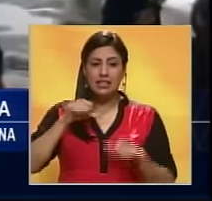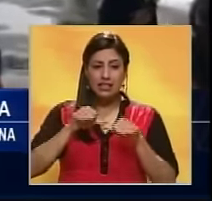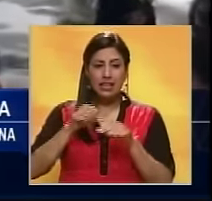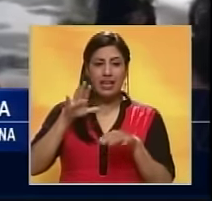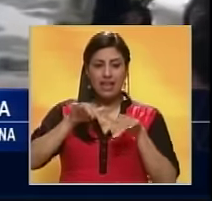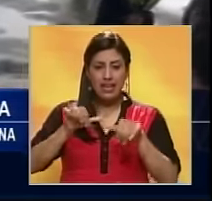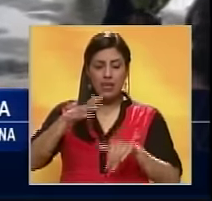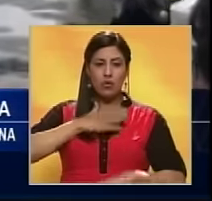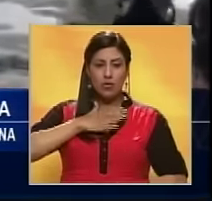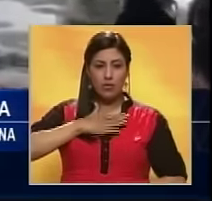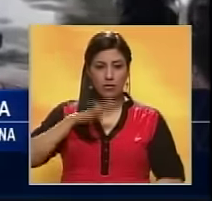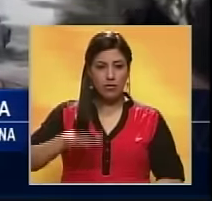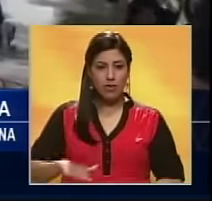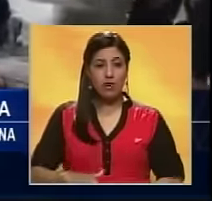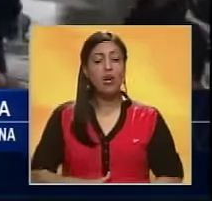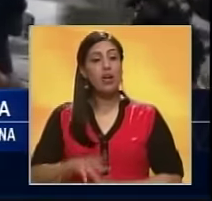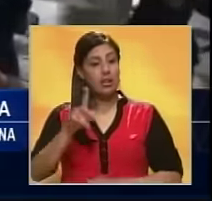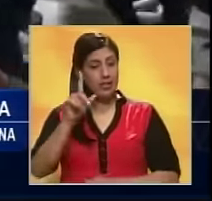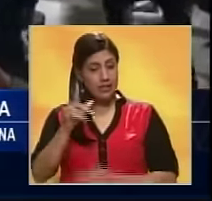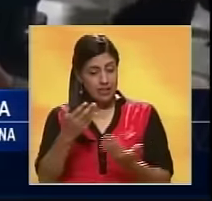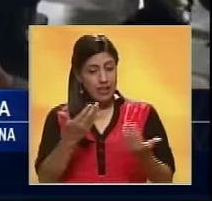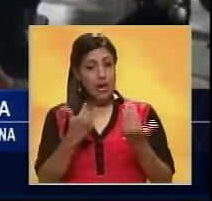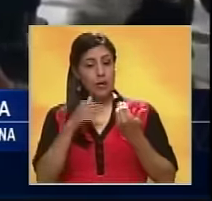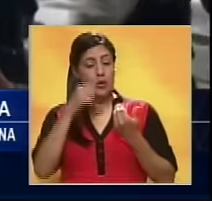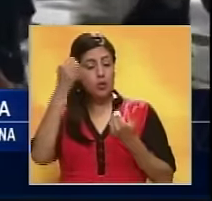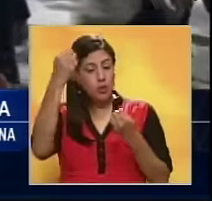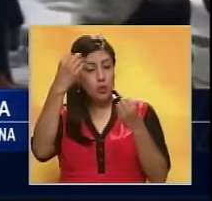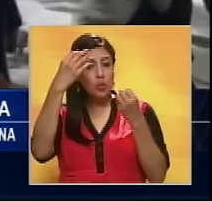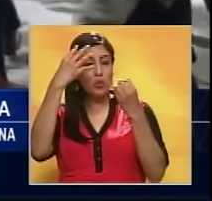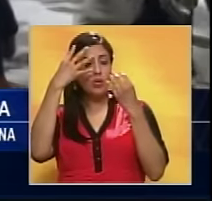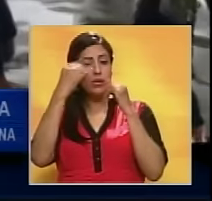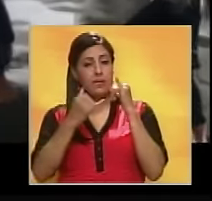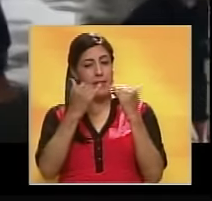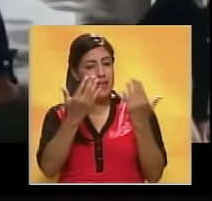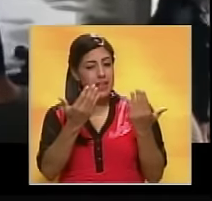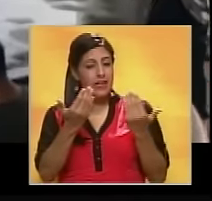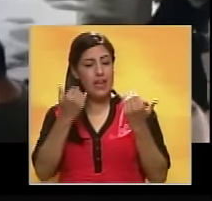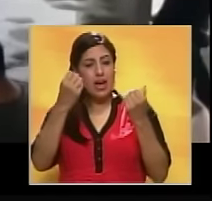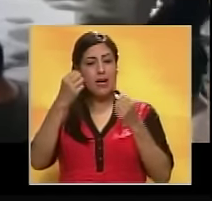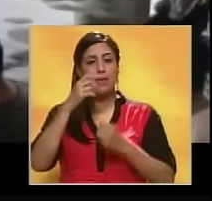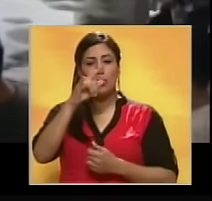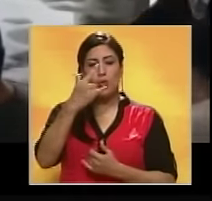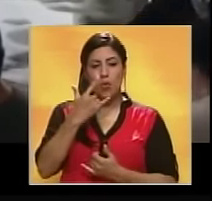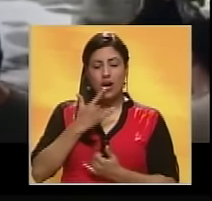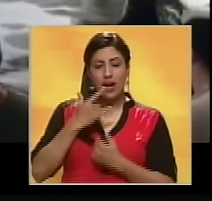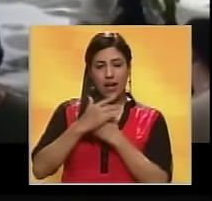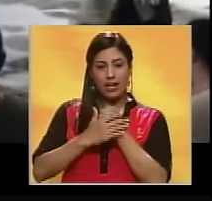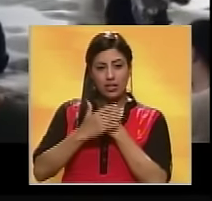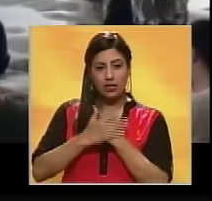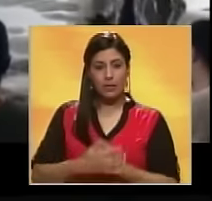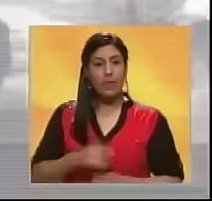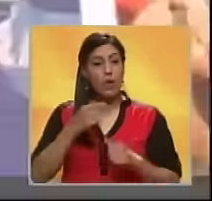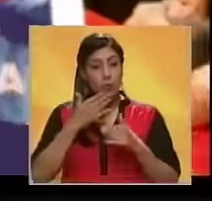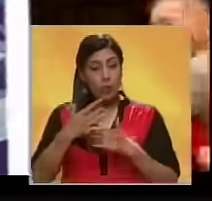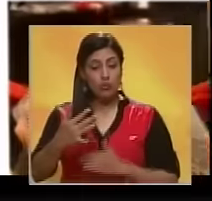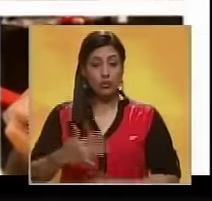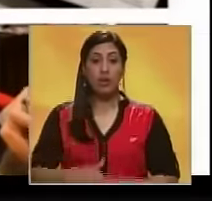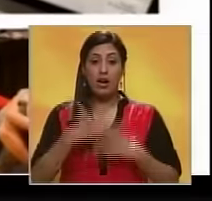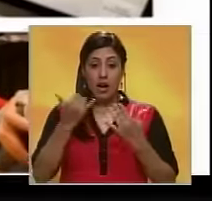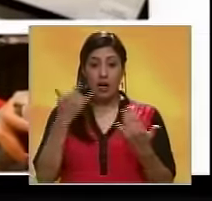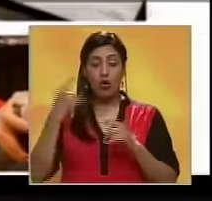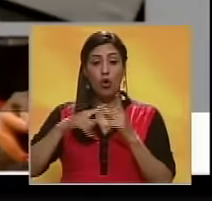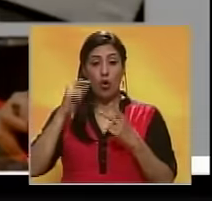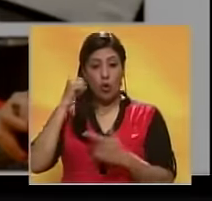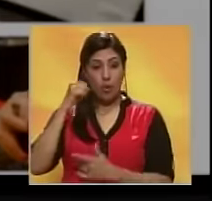quédate conmigo, dame de tu luz, baby, dame tu cariño. Muy pronto. Por su parte,